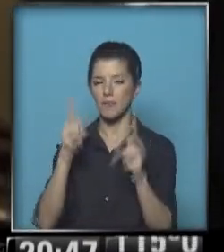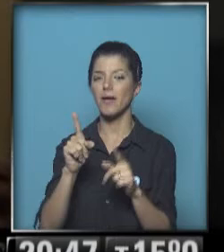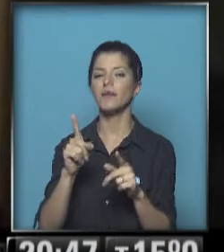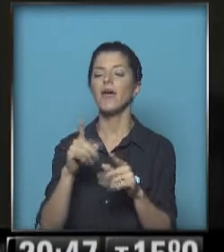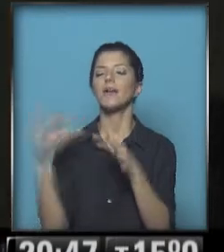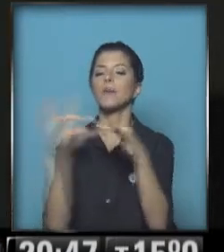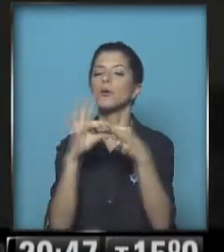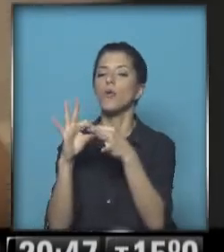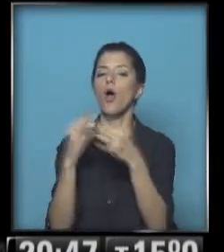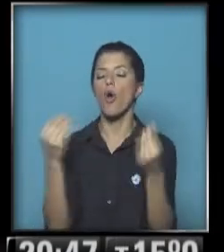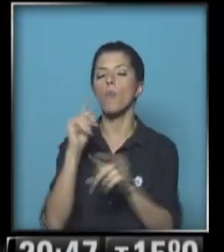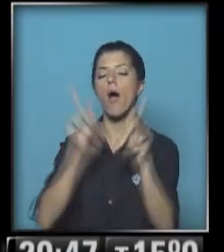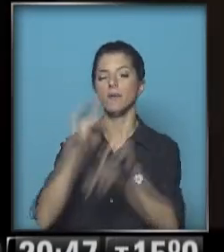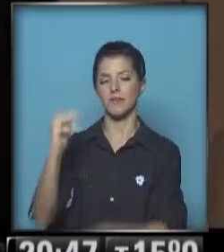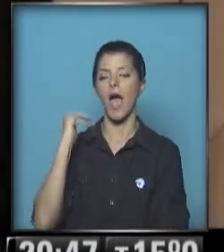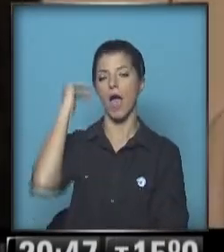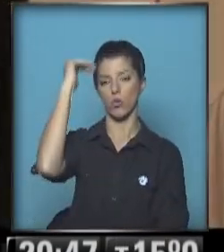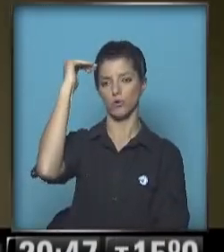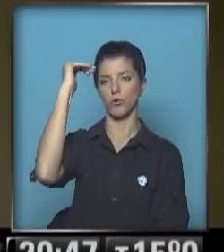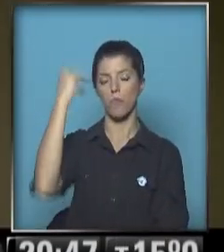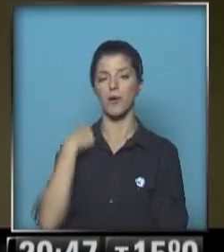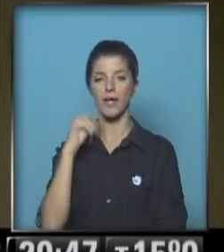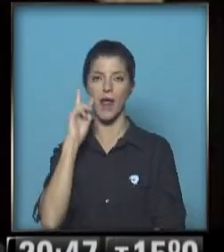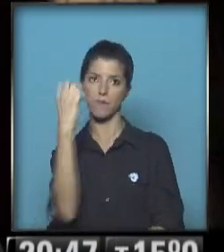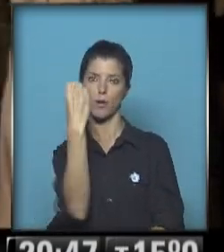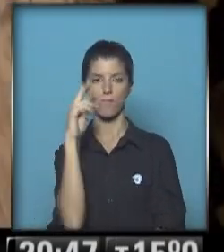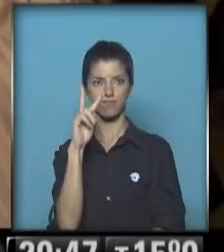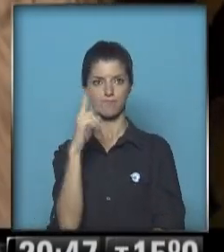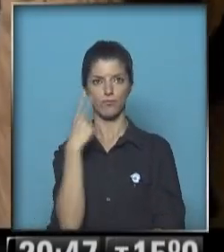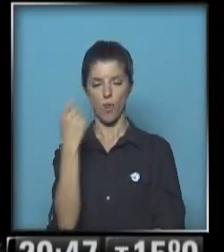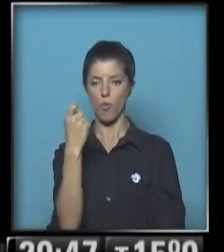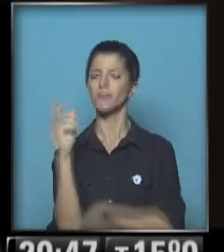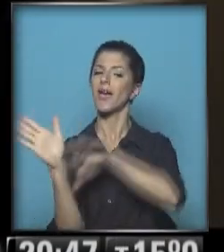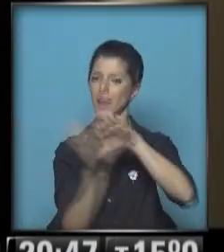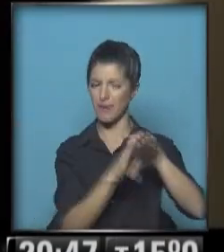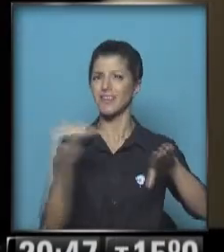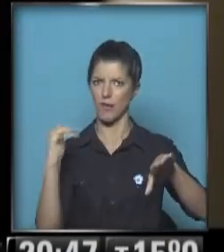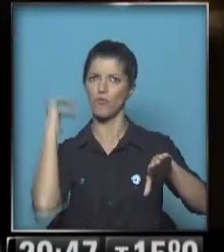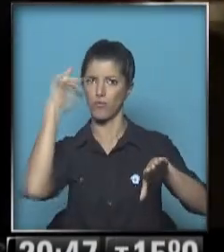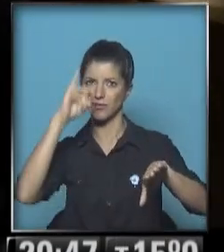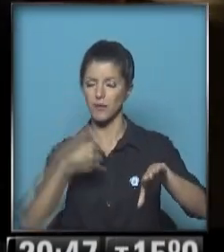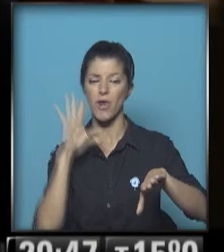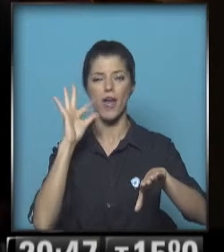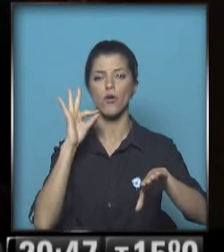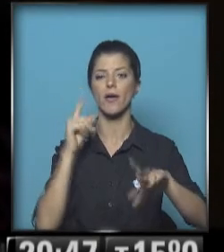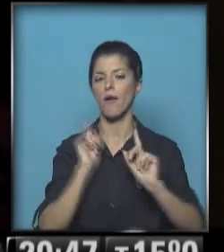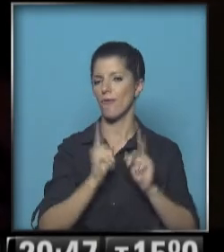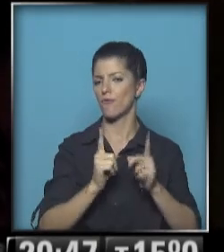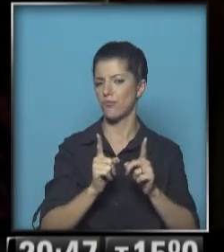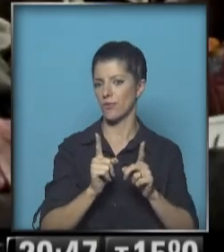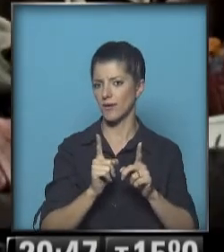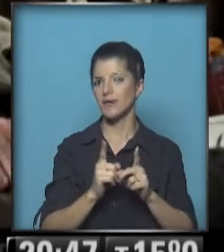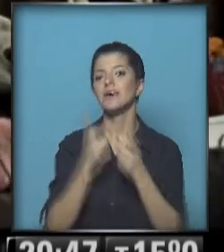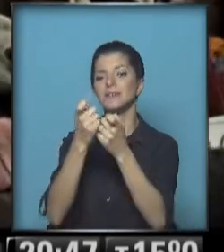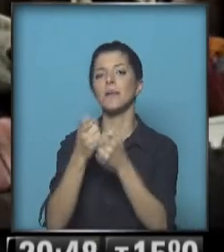los adultos hay un momento en el que nos ponemos miramos al espejo y nos damos cuenta que más allá de todo lo que crecimos hay una parte que nunca creció y siempre necesita